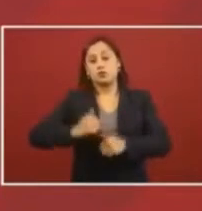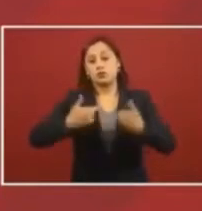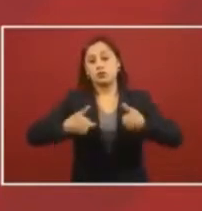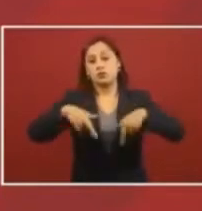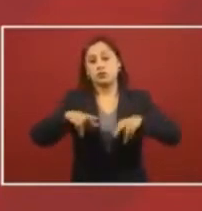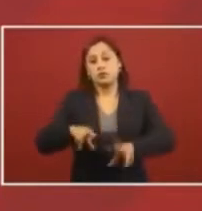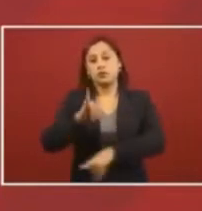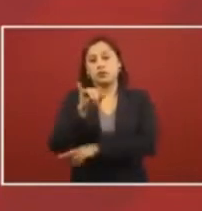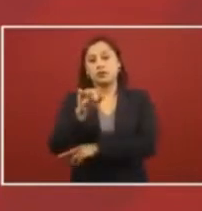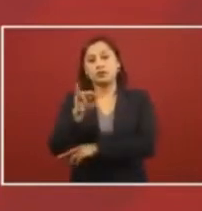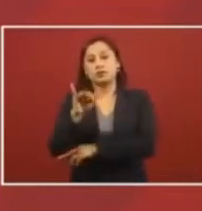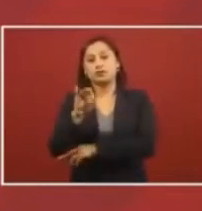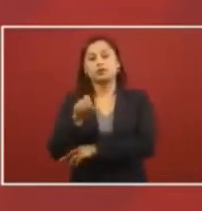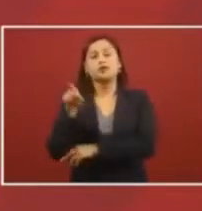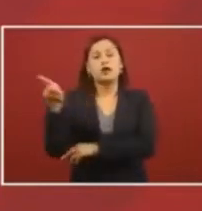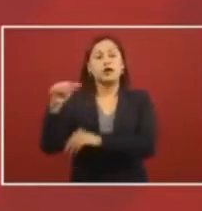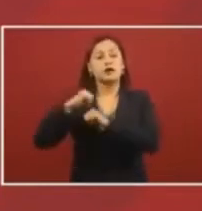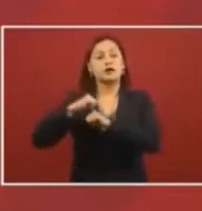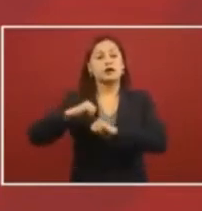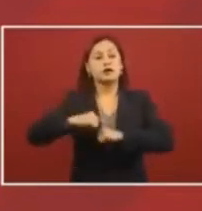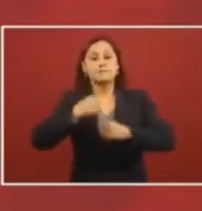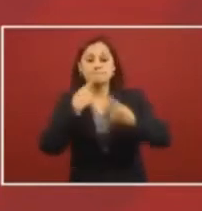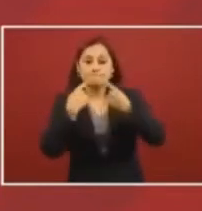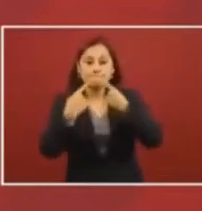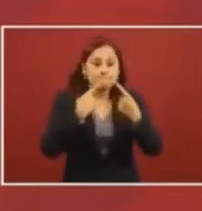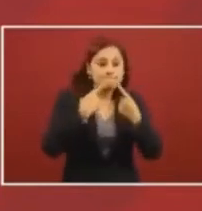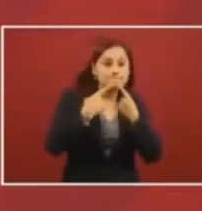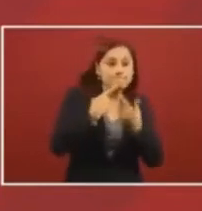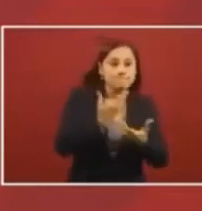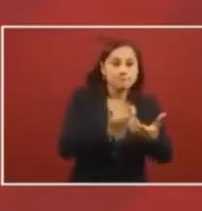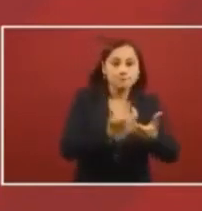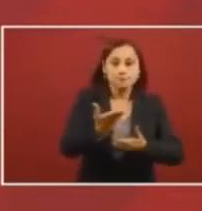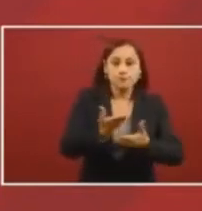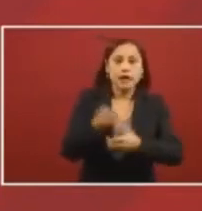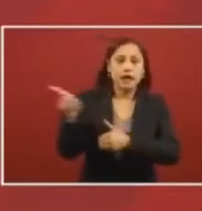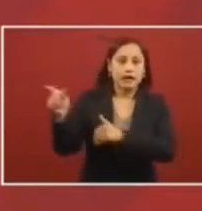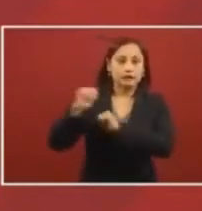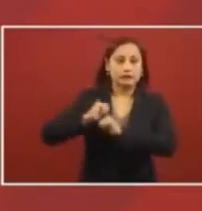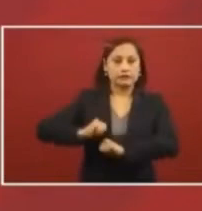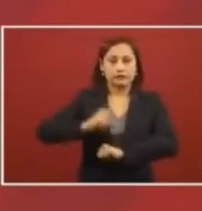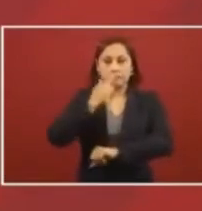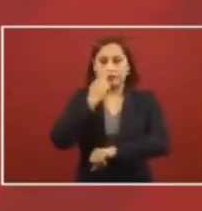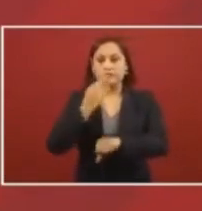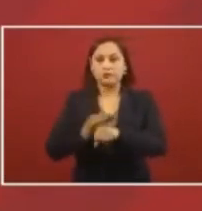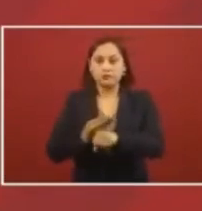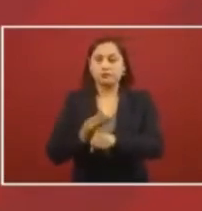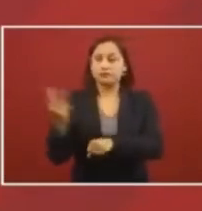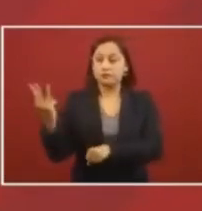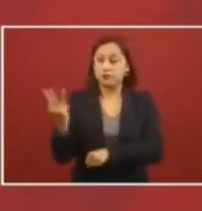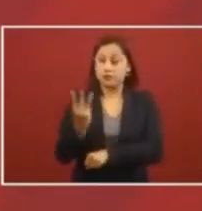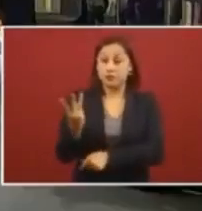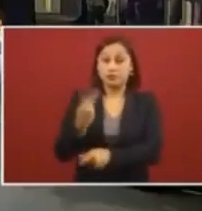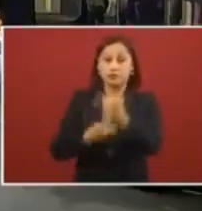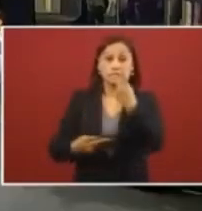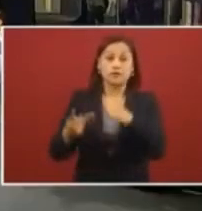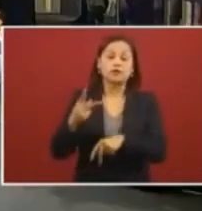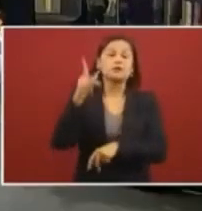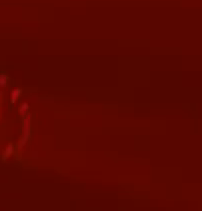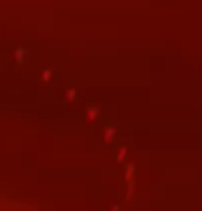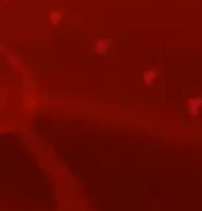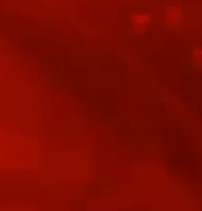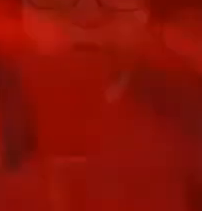está a cargo de las negociaciones comerciales, económicas con Estados Unidos.